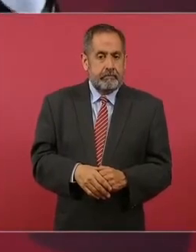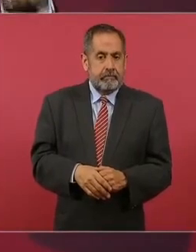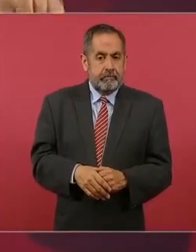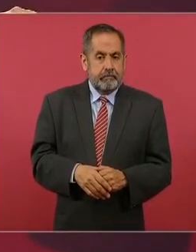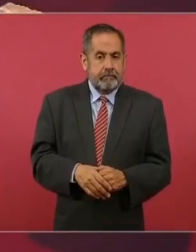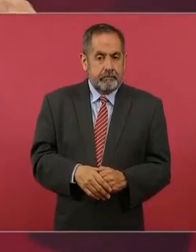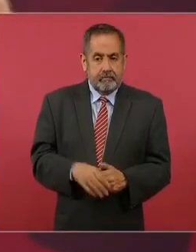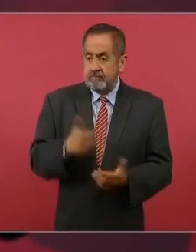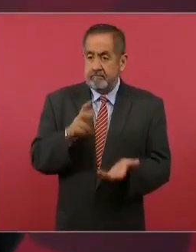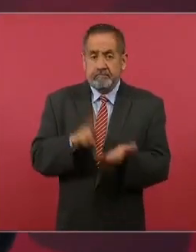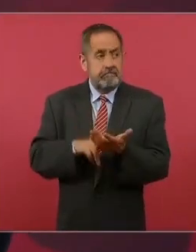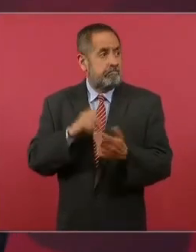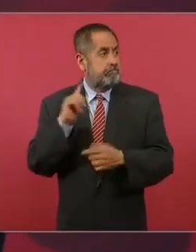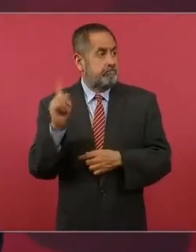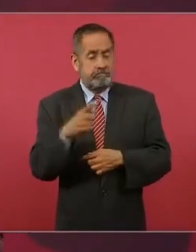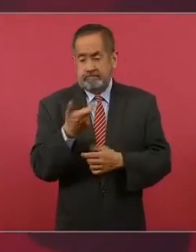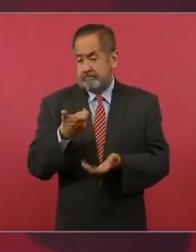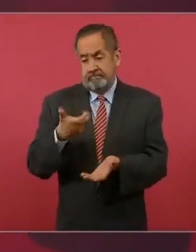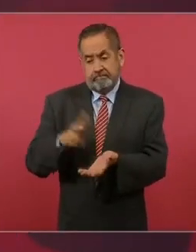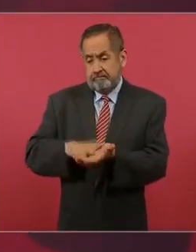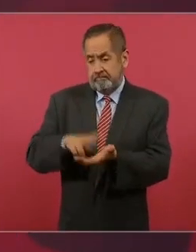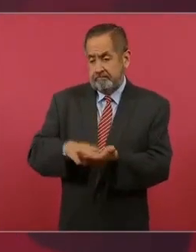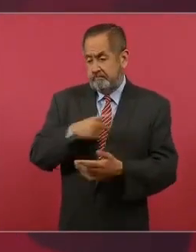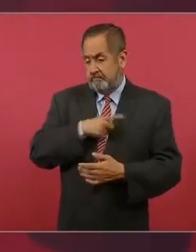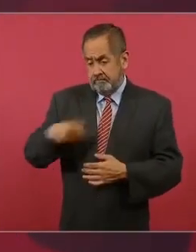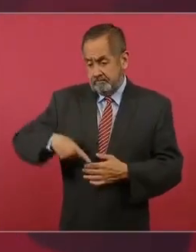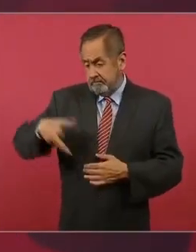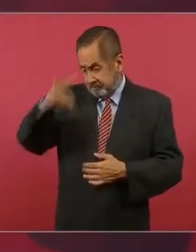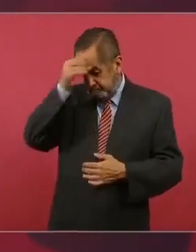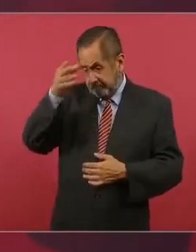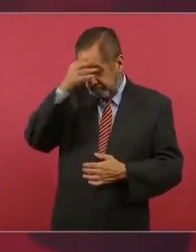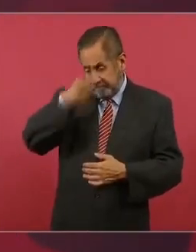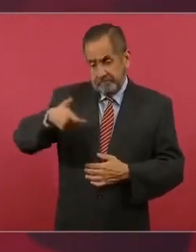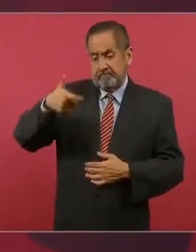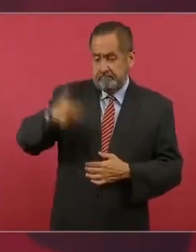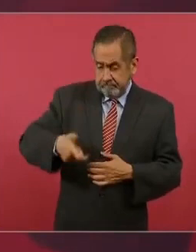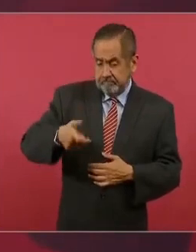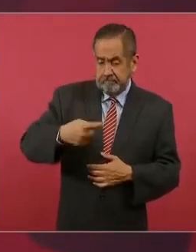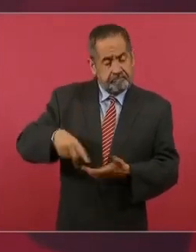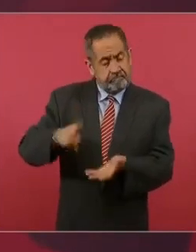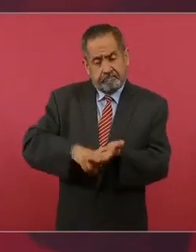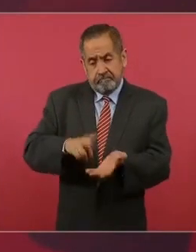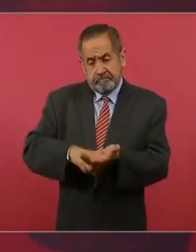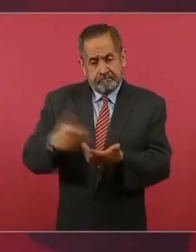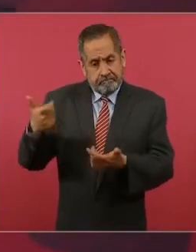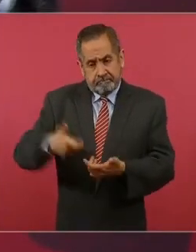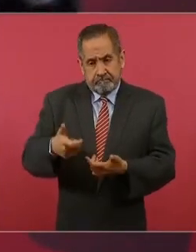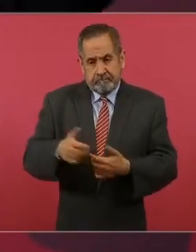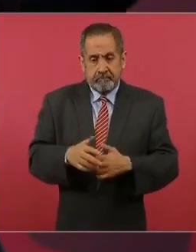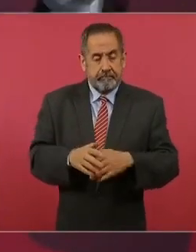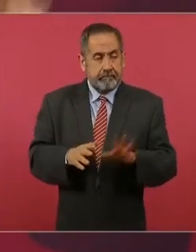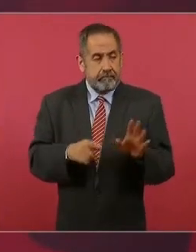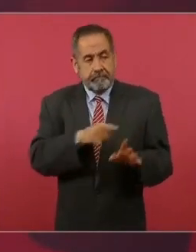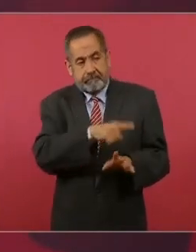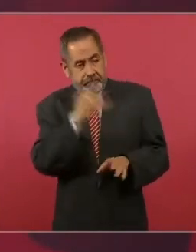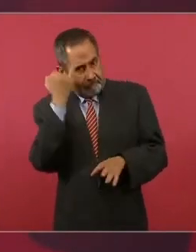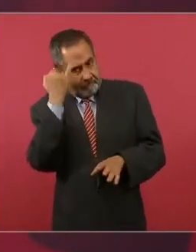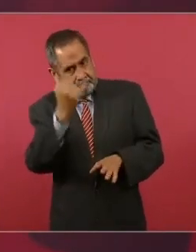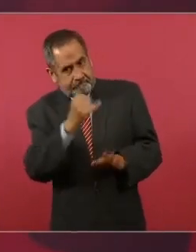Porque todo cuesta, porque tienen que aprender que todo cuesta. Es una